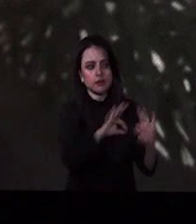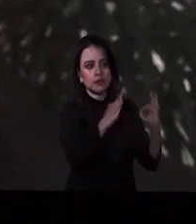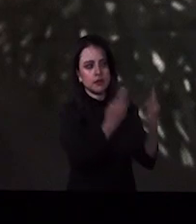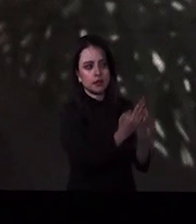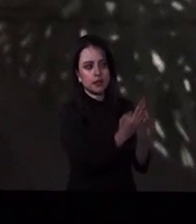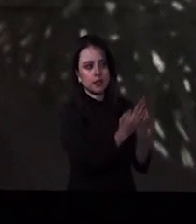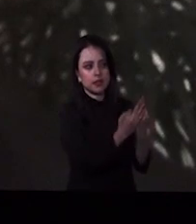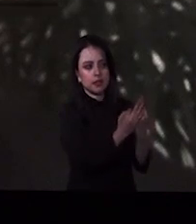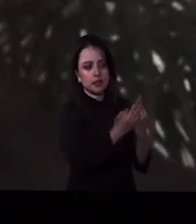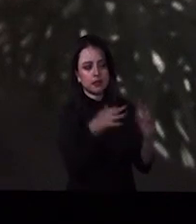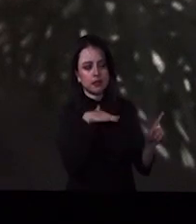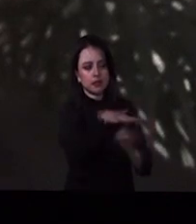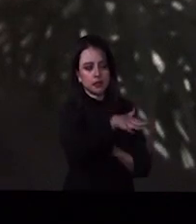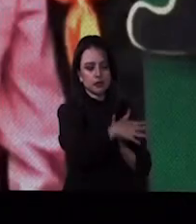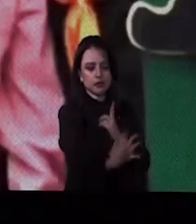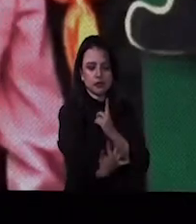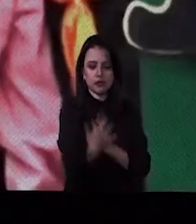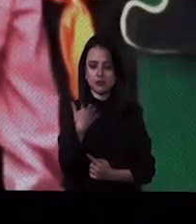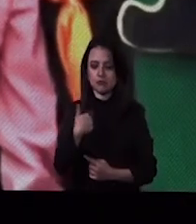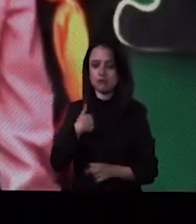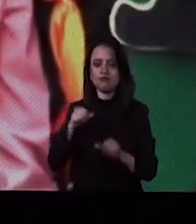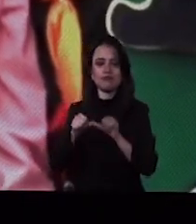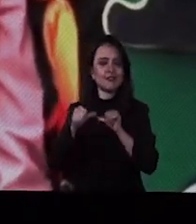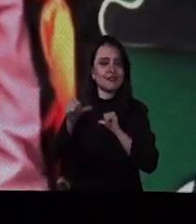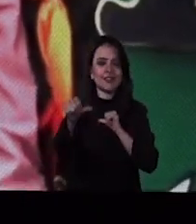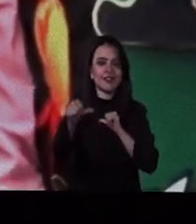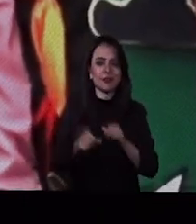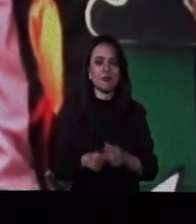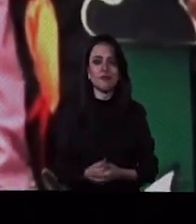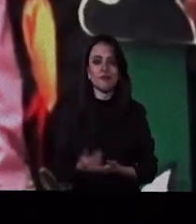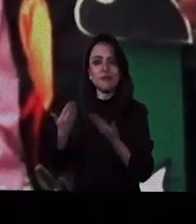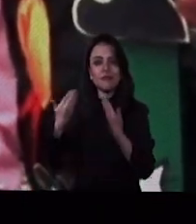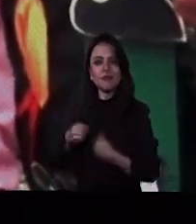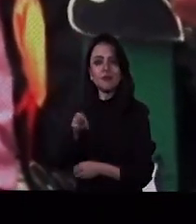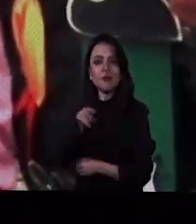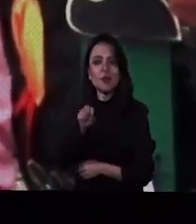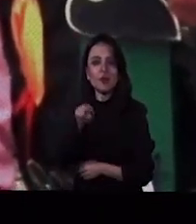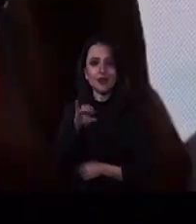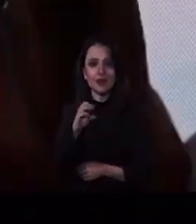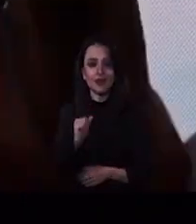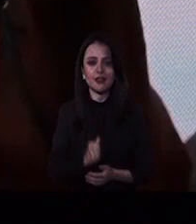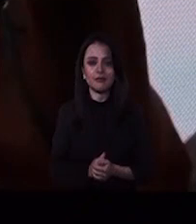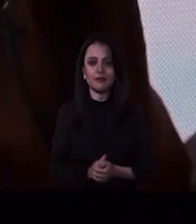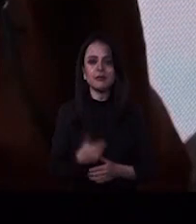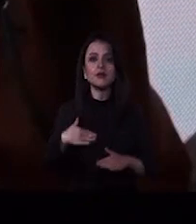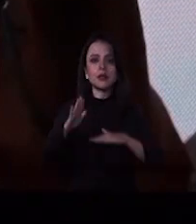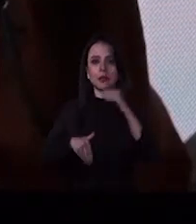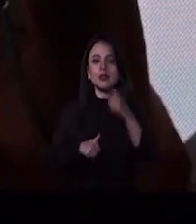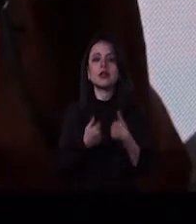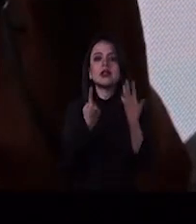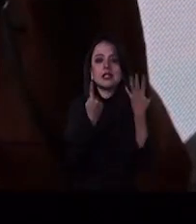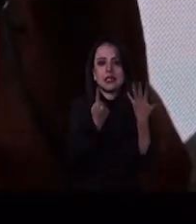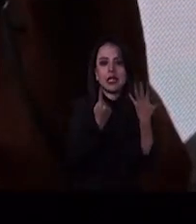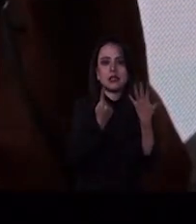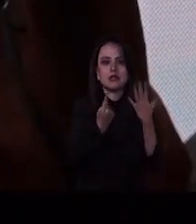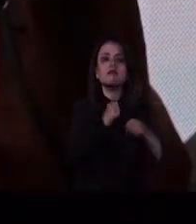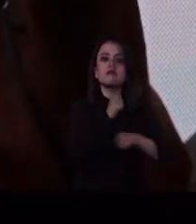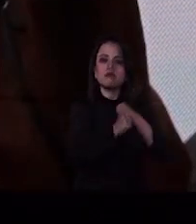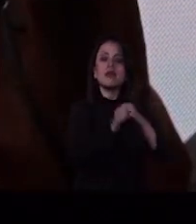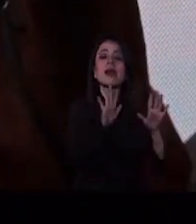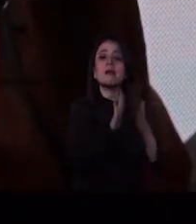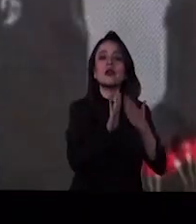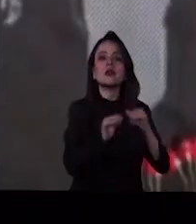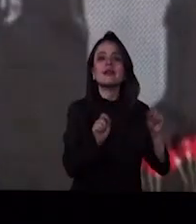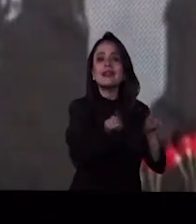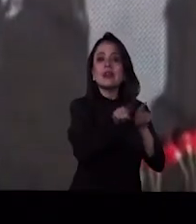mí, que es una secuela que llevo de por vida. Soy Mónica Astrid Villanueva Pérez, soy la menor de 6 hermanos, la cual ya uno